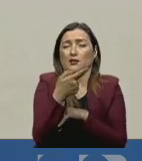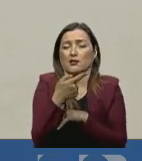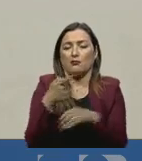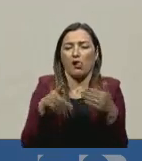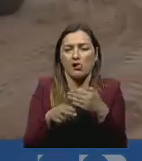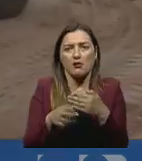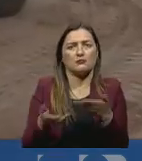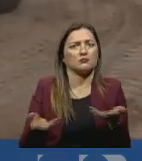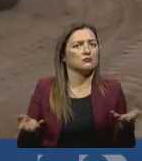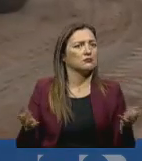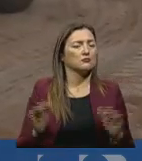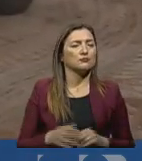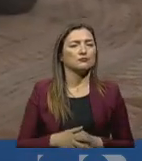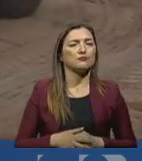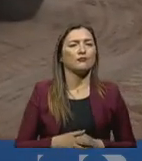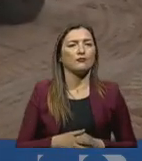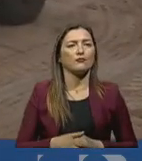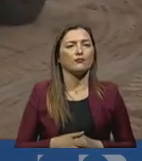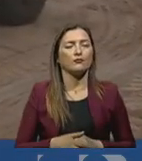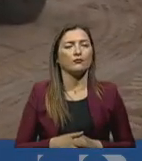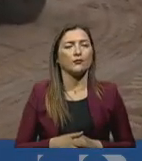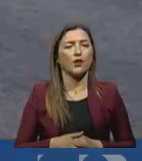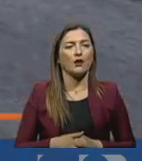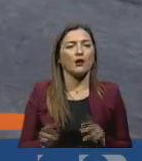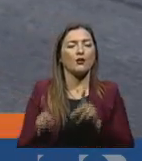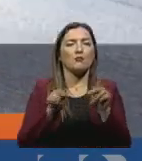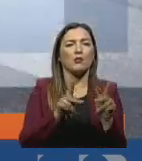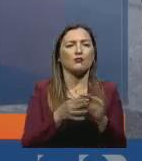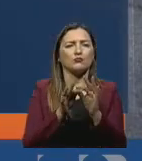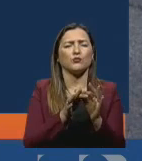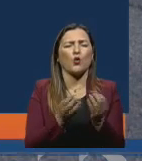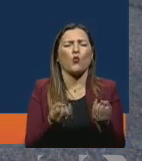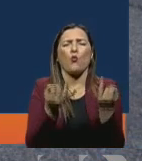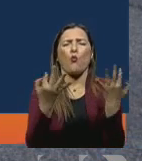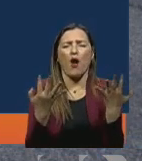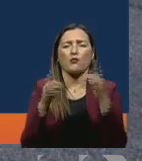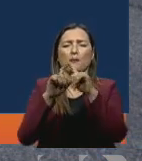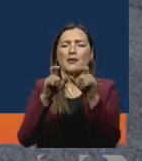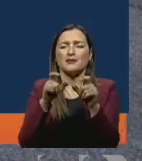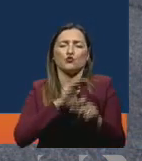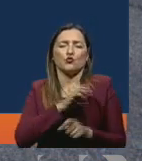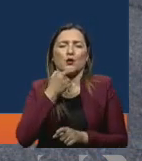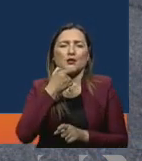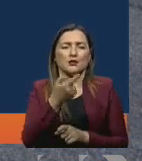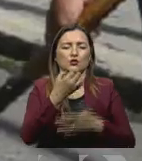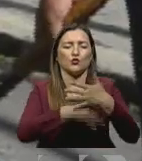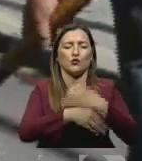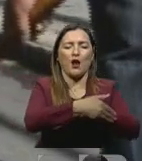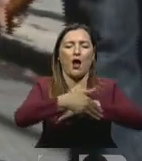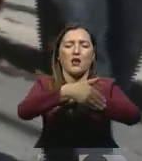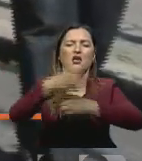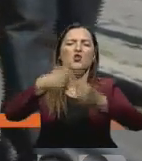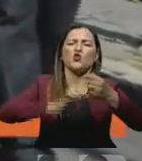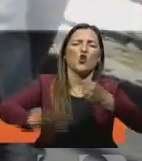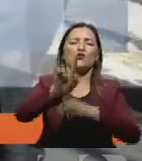se complican según datos el plan de rehabilitación Vial cubre 122 vías en todos los sectores de la ciudad la